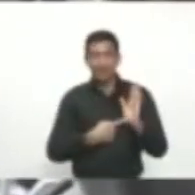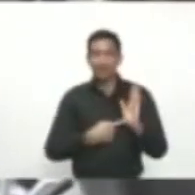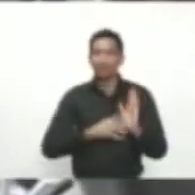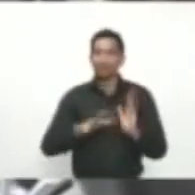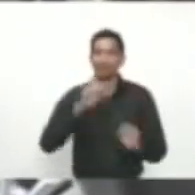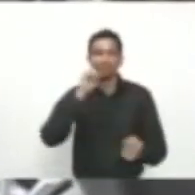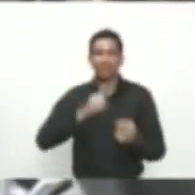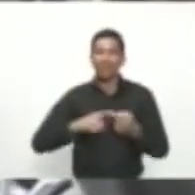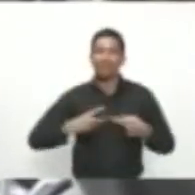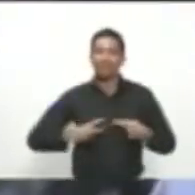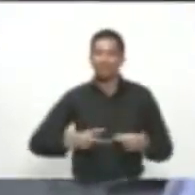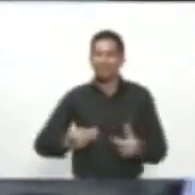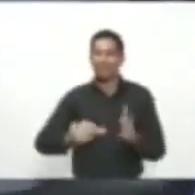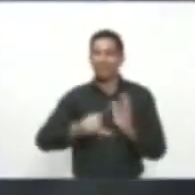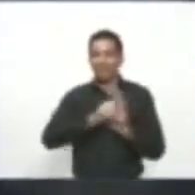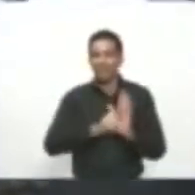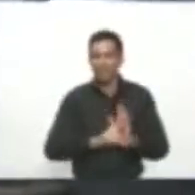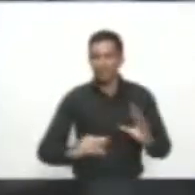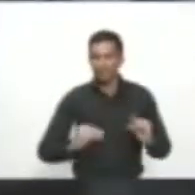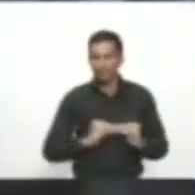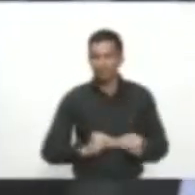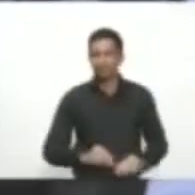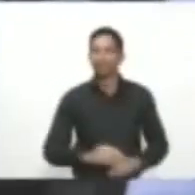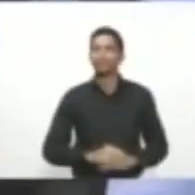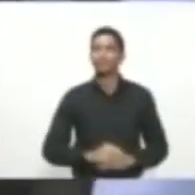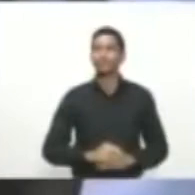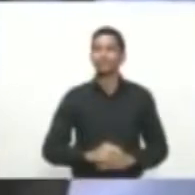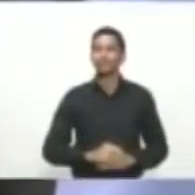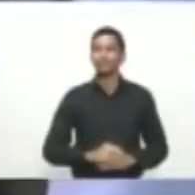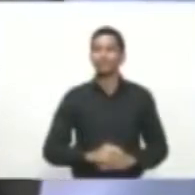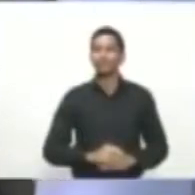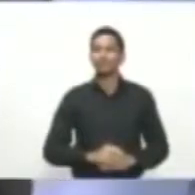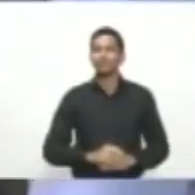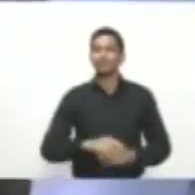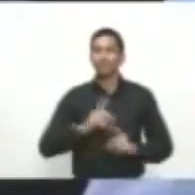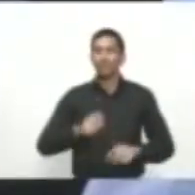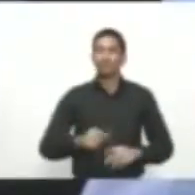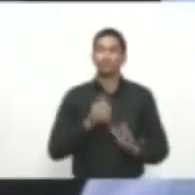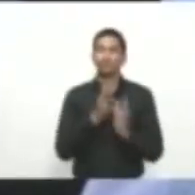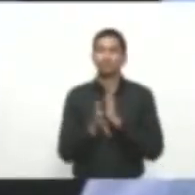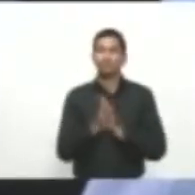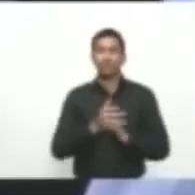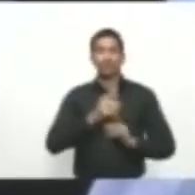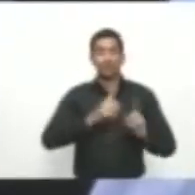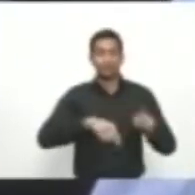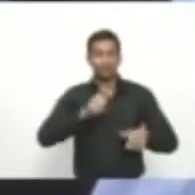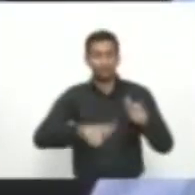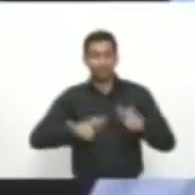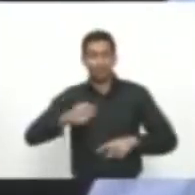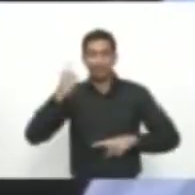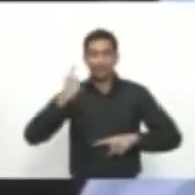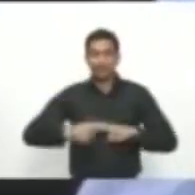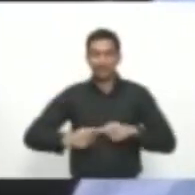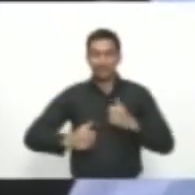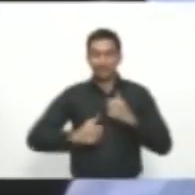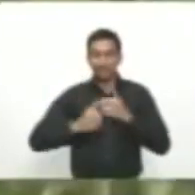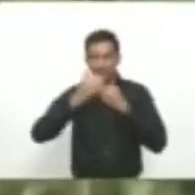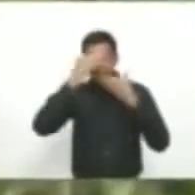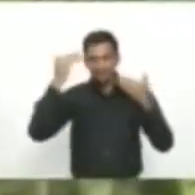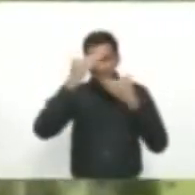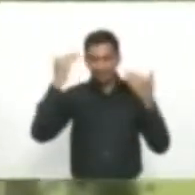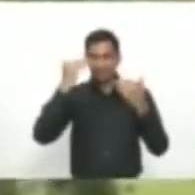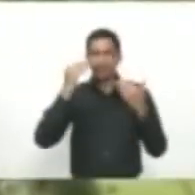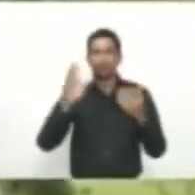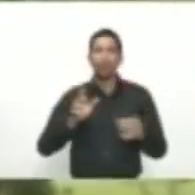de la implementación de los acuerdos. Al tiempo denunció que los excombatientes de las FARC asignados en esta zona veredal en La